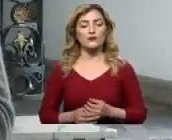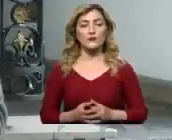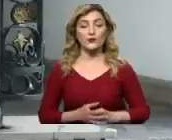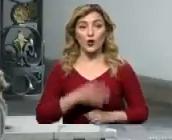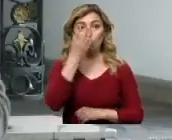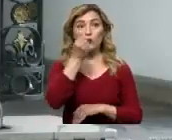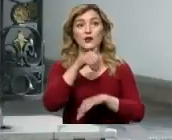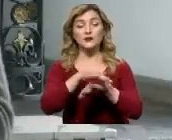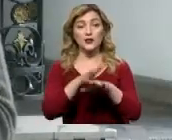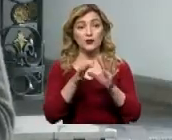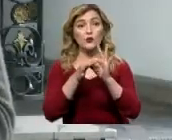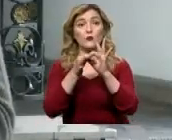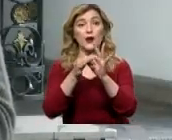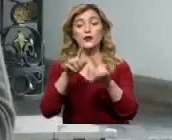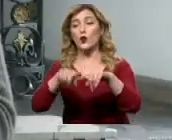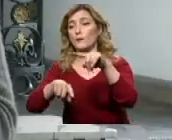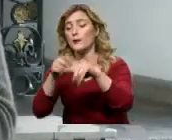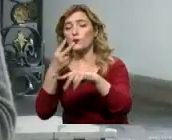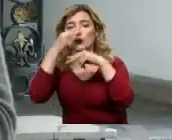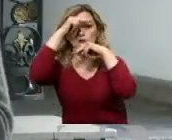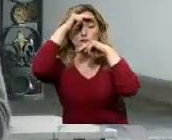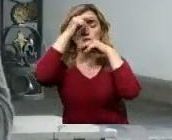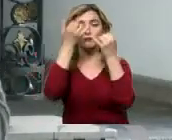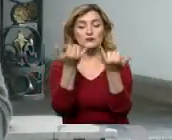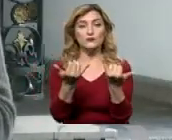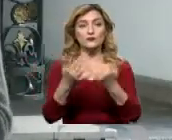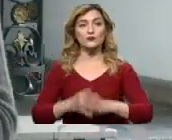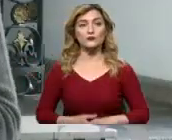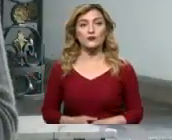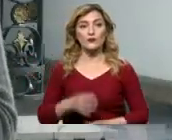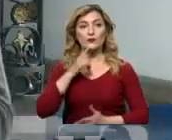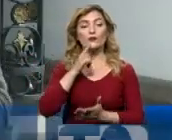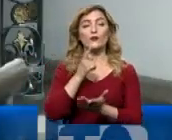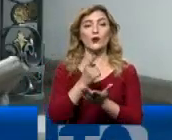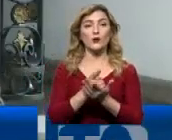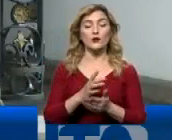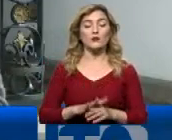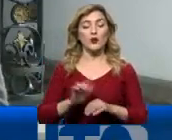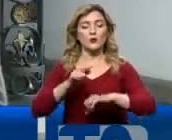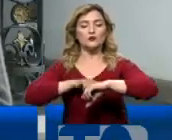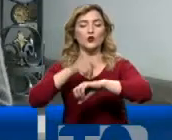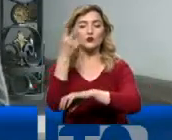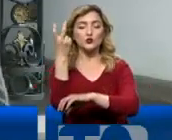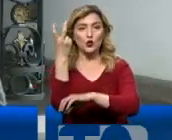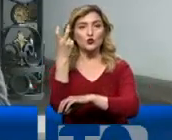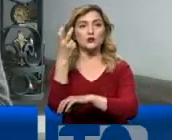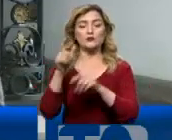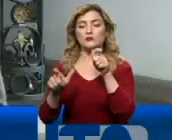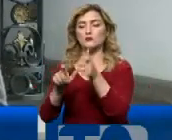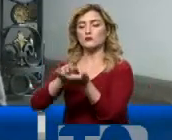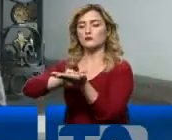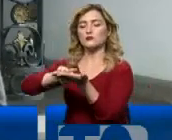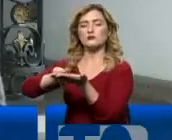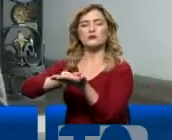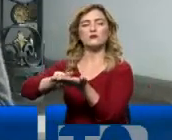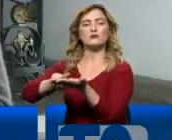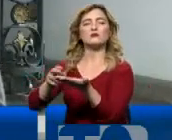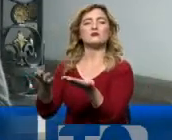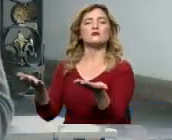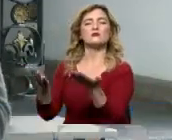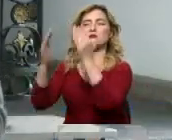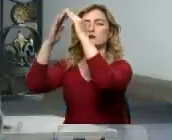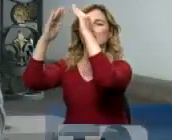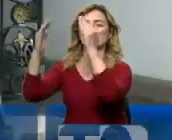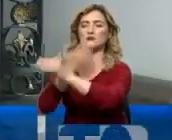Buenas tardes, compañeras en estudios, amigos televidentes. Efectivamente, al mediodía se reunieron aquí en el Palacio de Carondelet